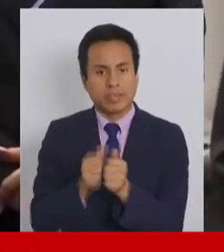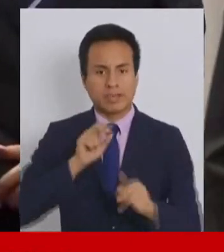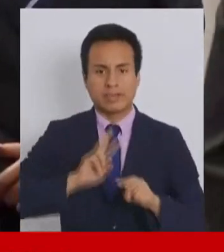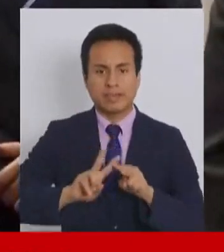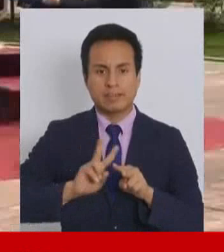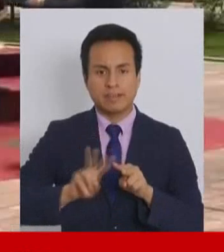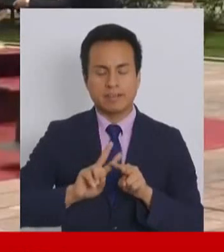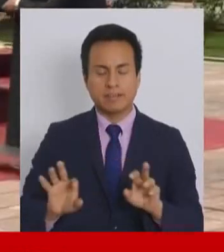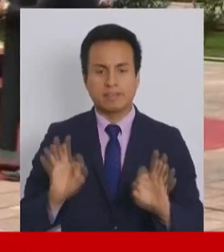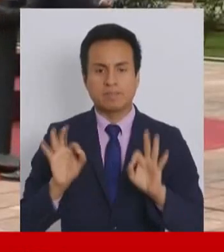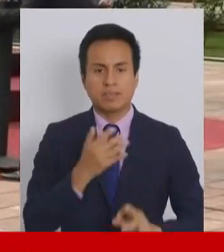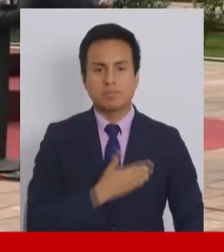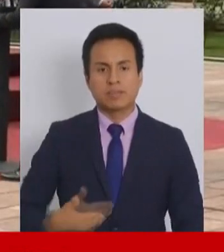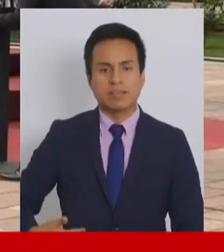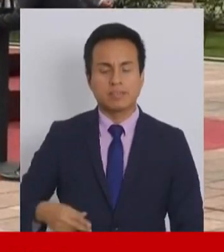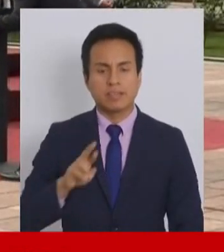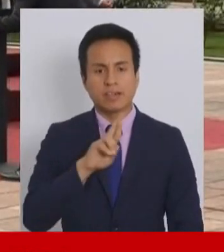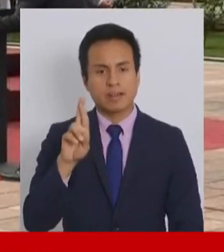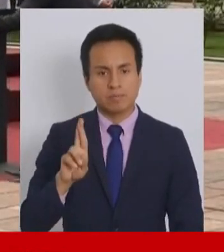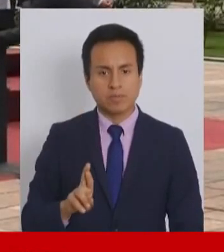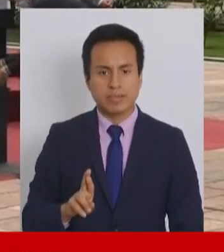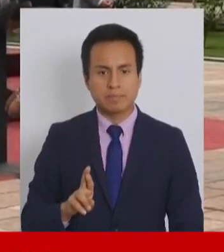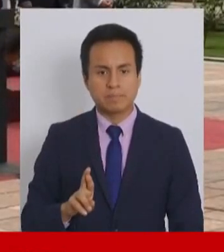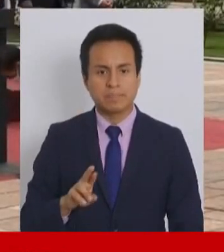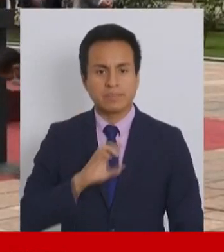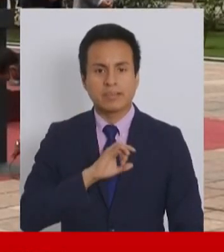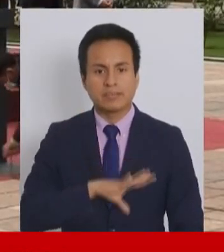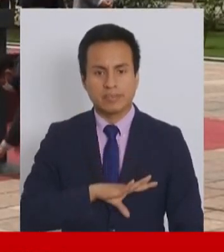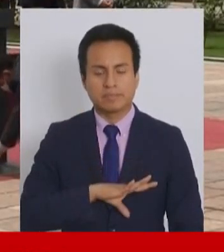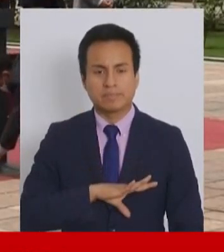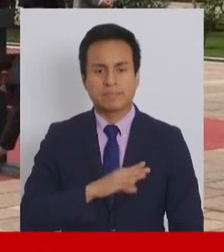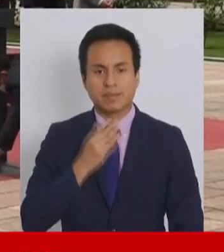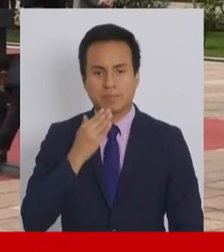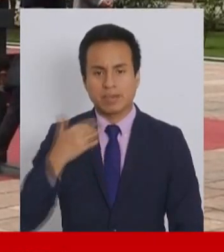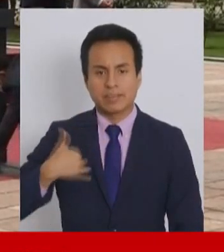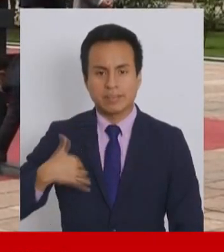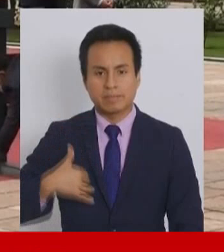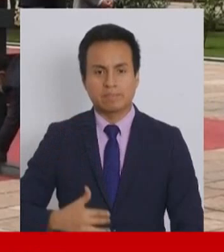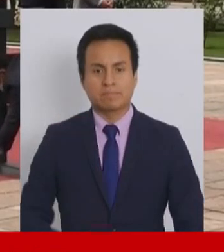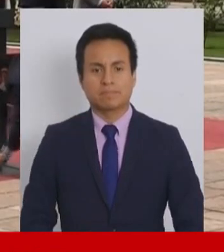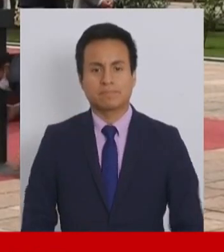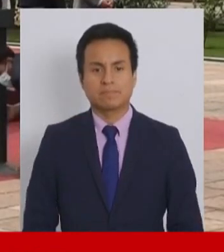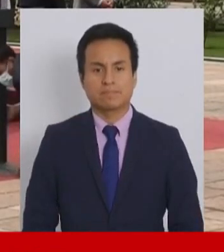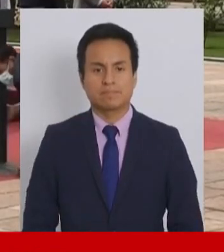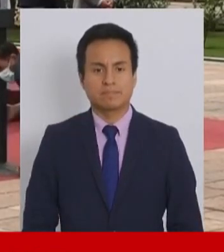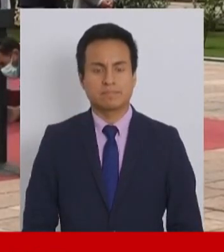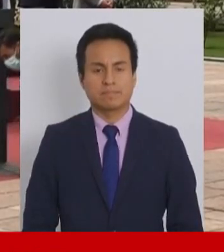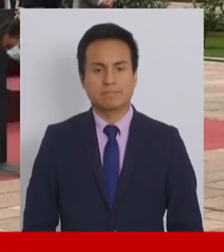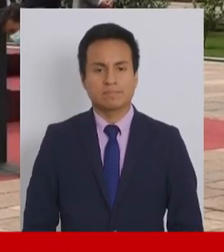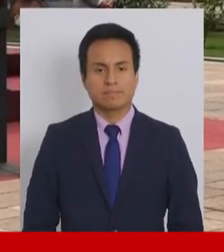ahora la declaración conjunta. Luego vendrá un almuerzo de trabajo de Chile con y Argentina. La delegación